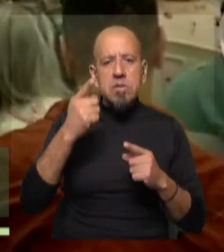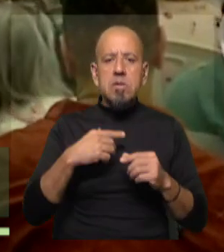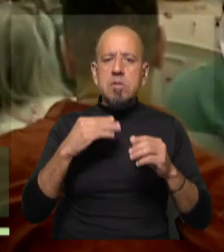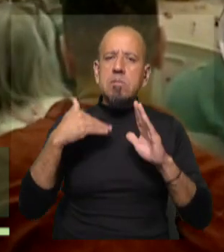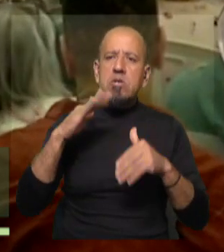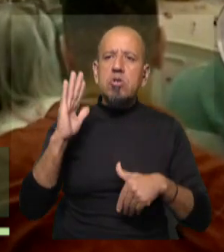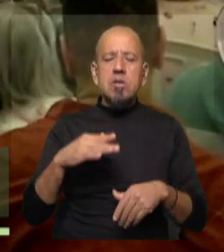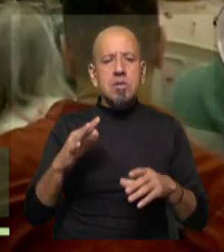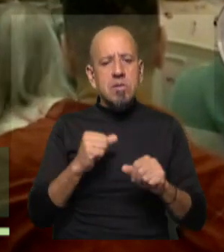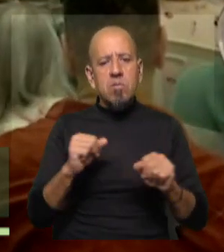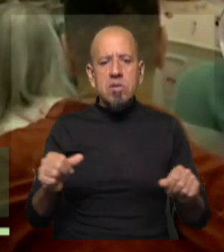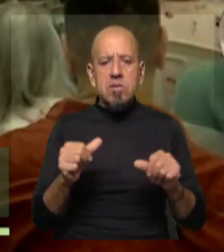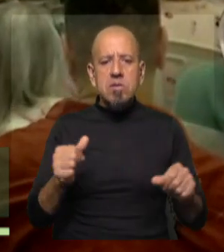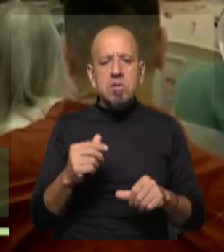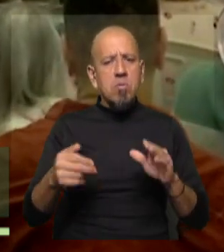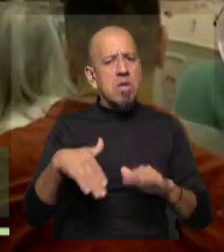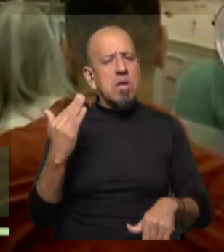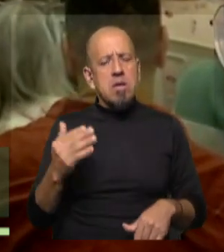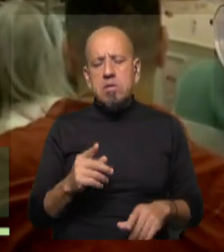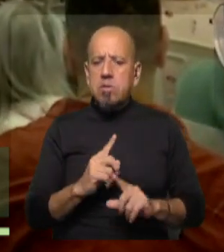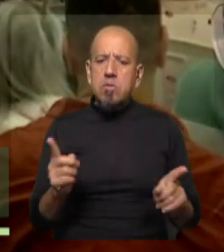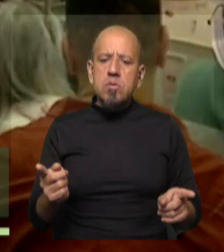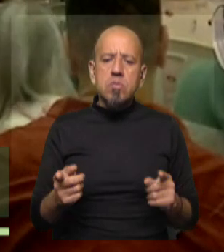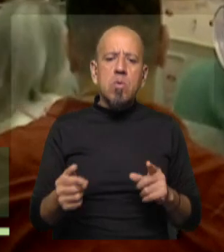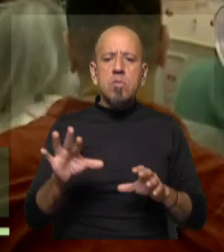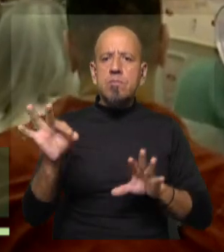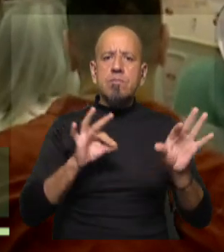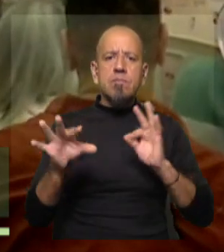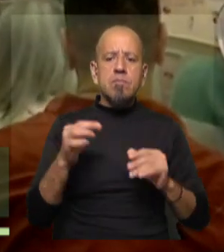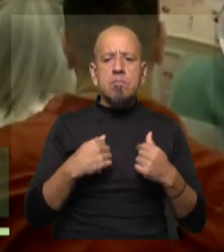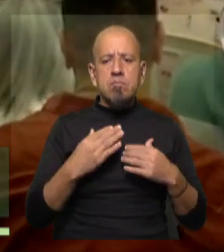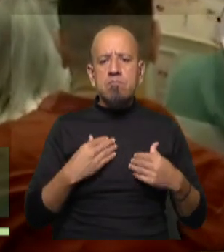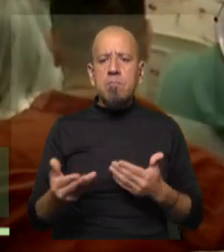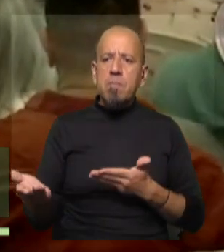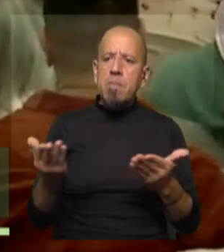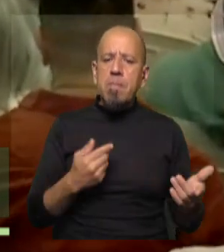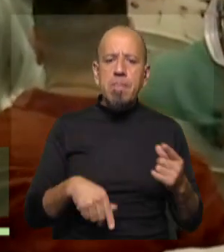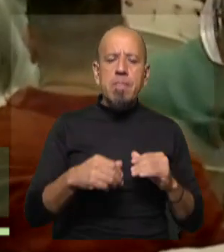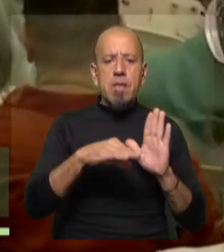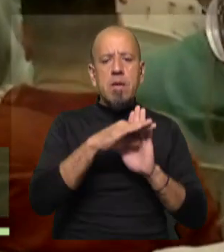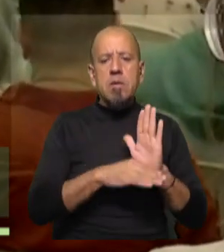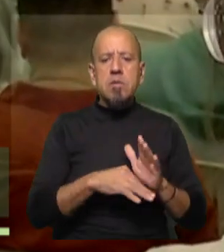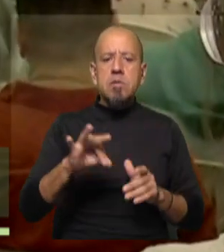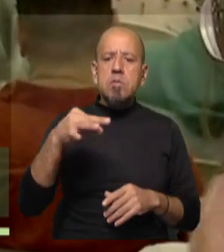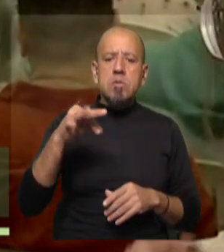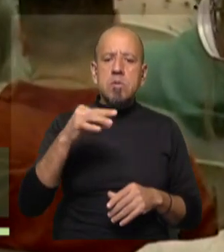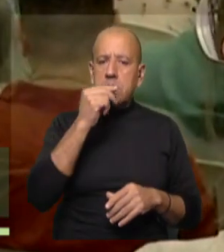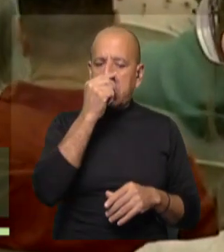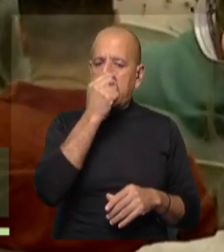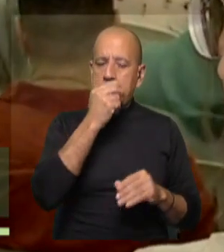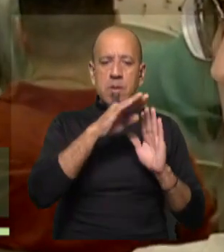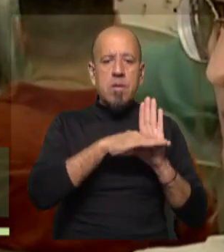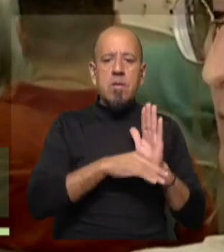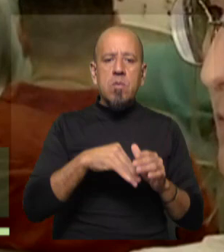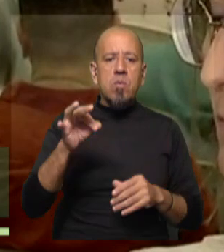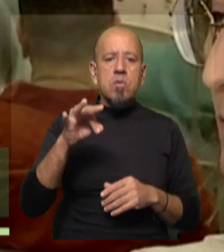se puede hacer cualquier cosa. Cuando el partido tuvo que elegir su directorio, nos invitaron a lista única y nosotros dijimos, no, no hay lista única. En el partido